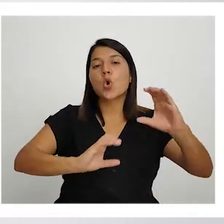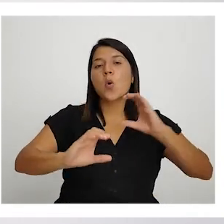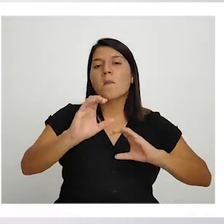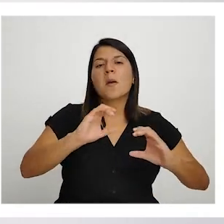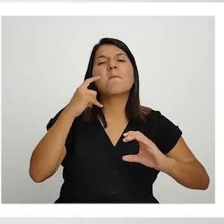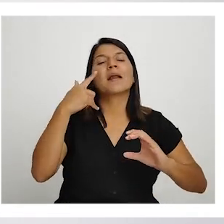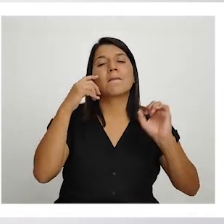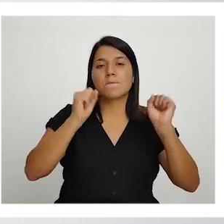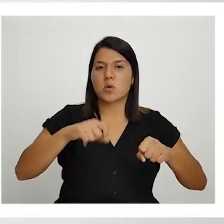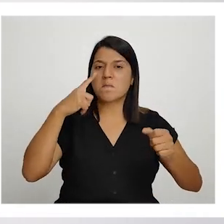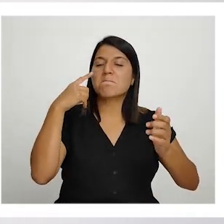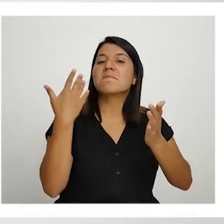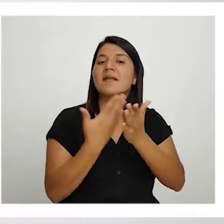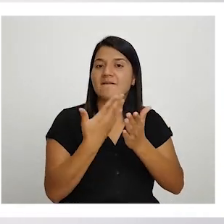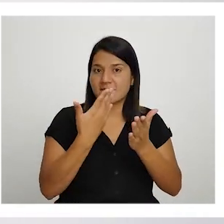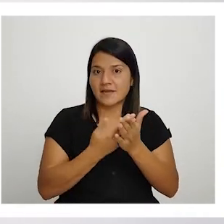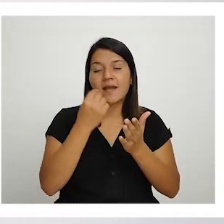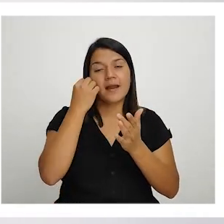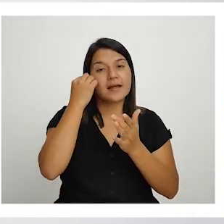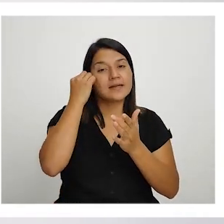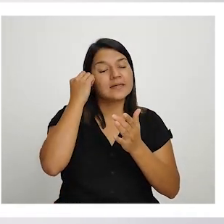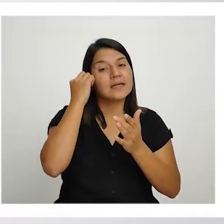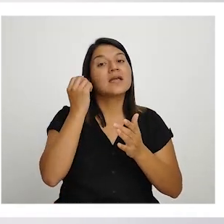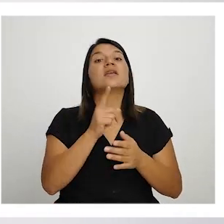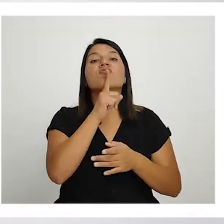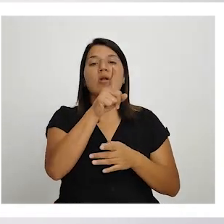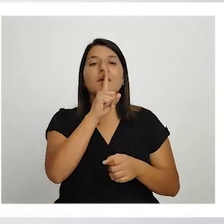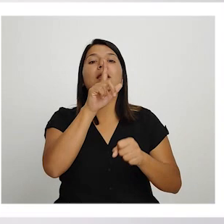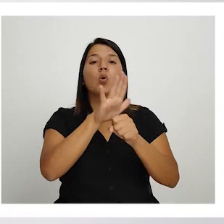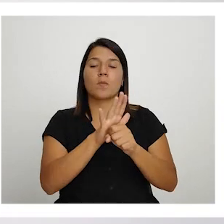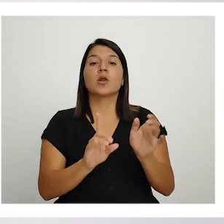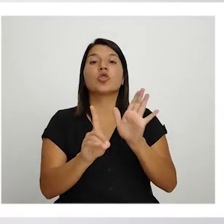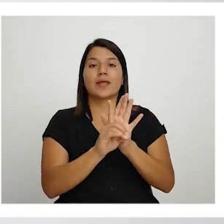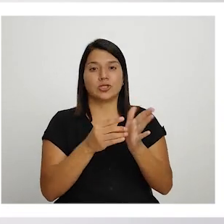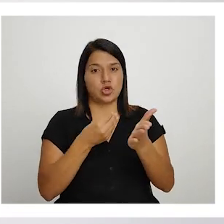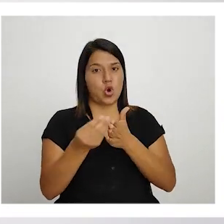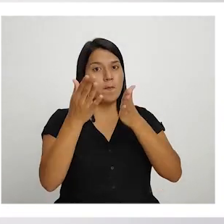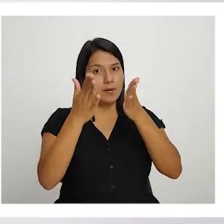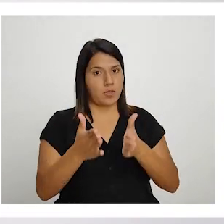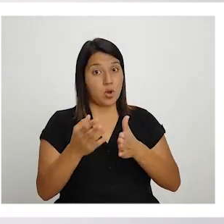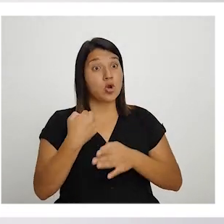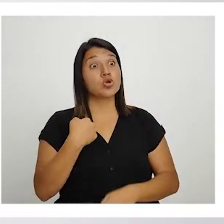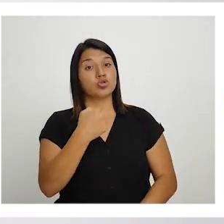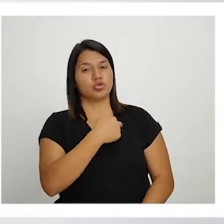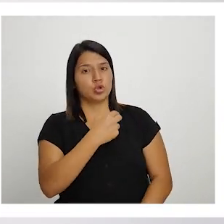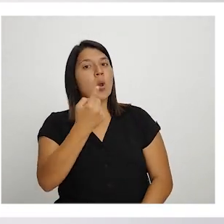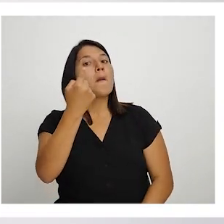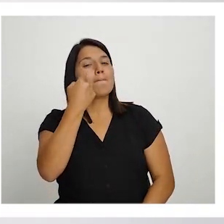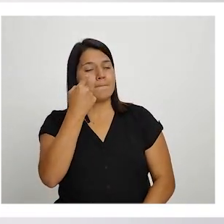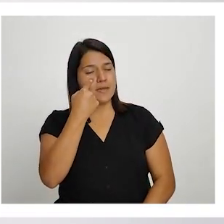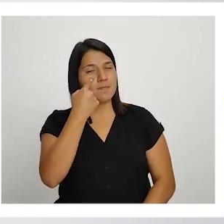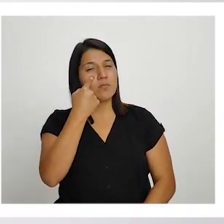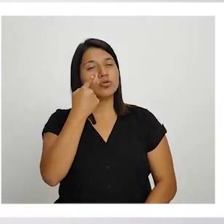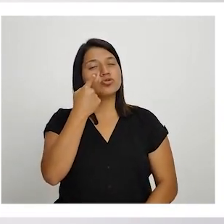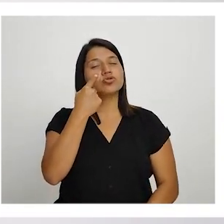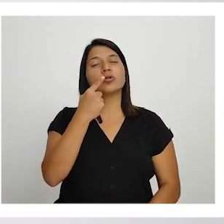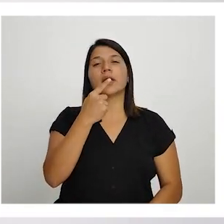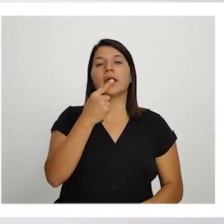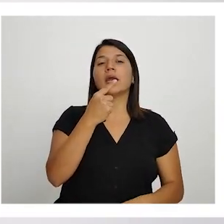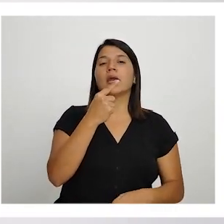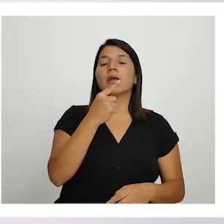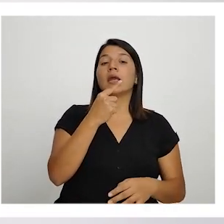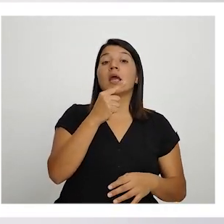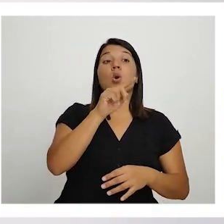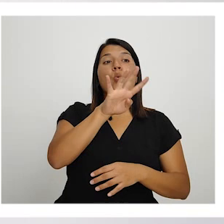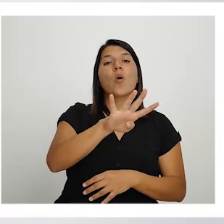verificar que se estuvieran cumpliendo los derechos. Nos encontramos con un cumplimiento total perfecto en